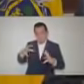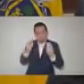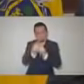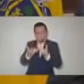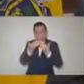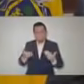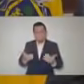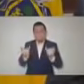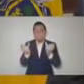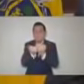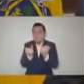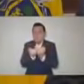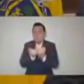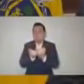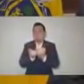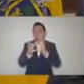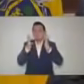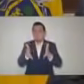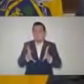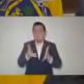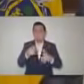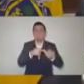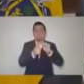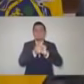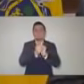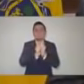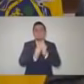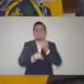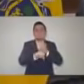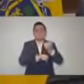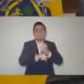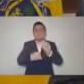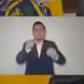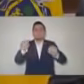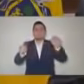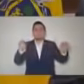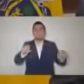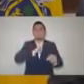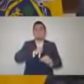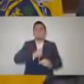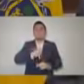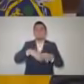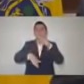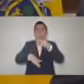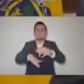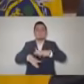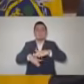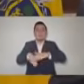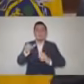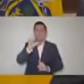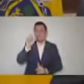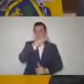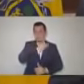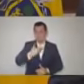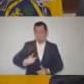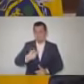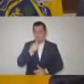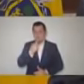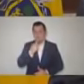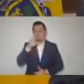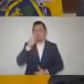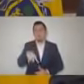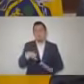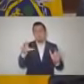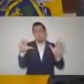similar lo han confirmado las propias autoridades federales de salud aún cuando el presidente una vez más ha